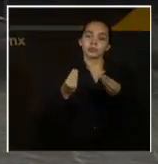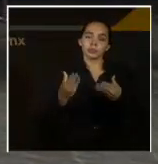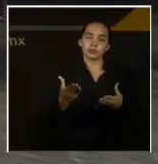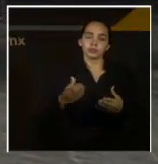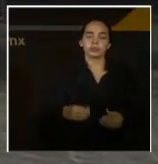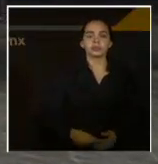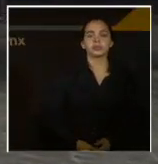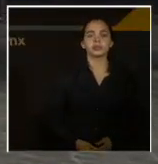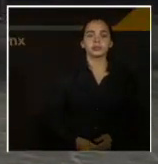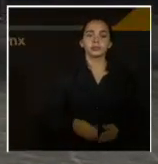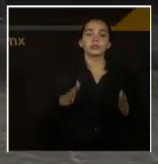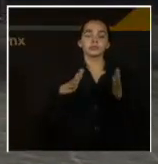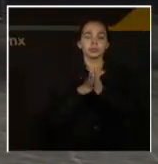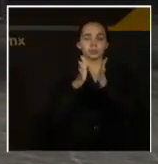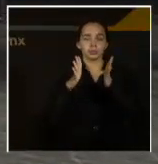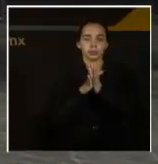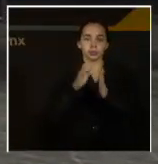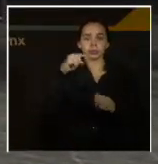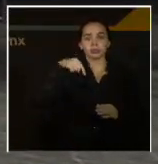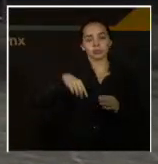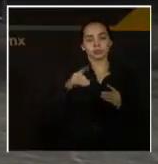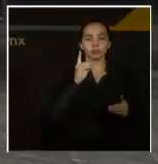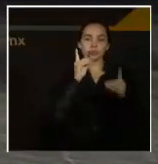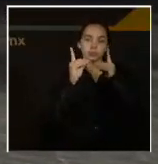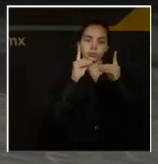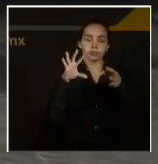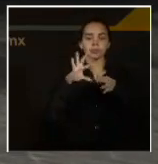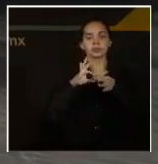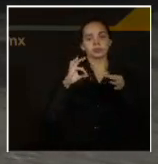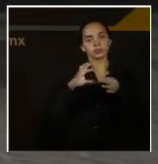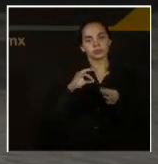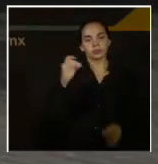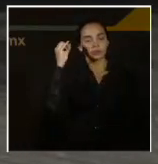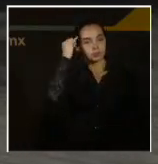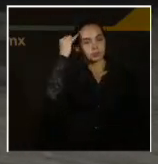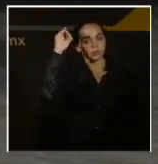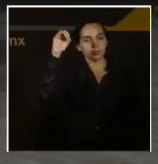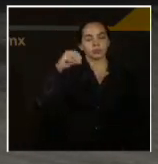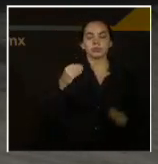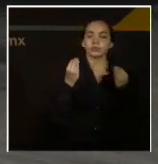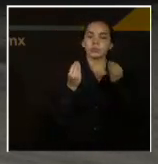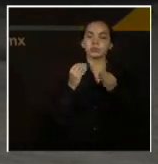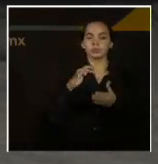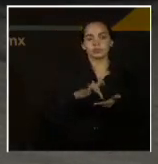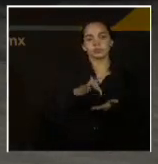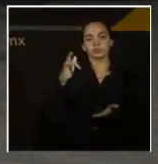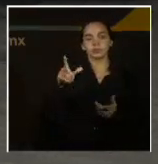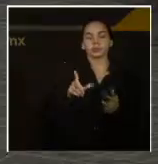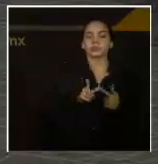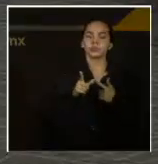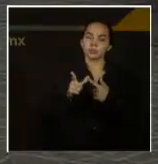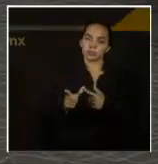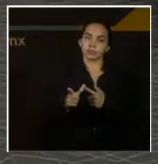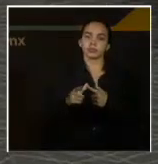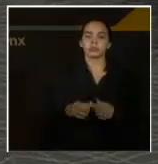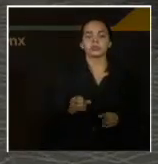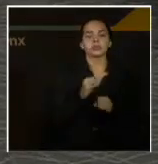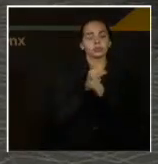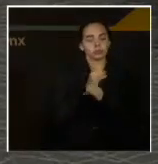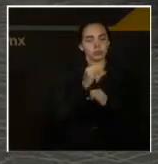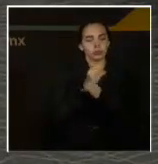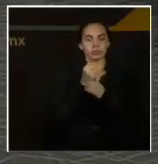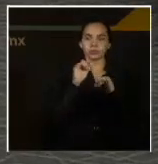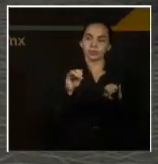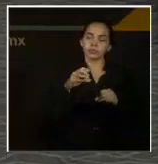nos da de participar en este debate para la expresión de las ideas. Muchas gracias a quienes nos siguen a través de las redes